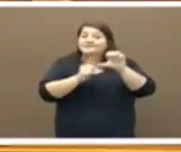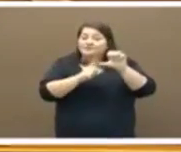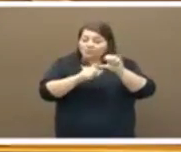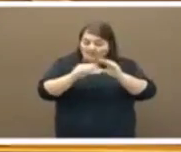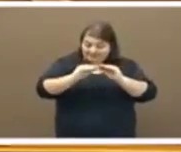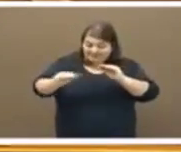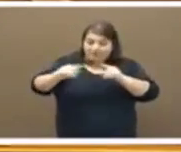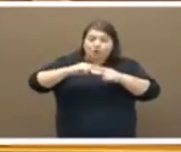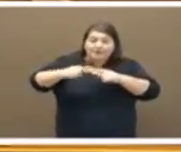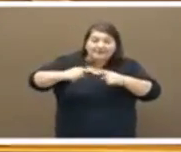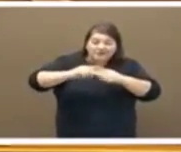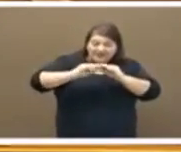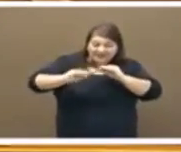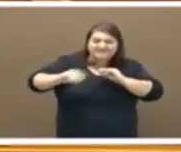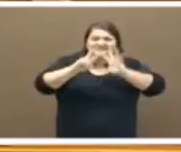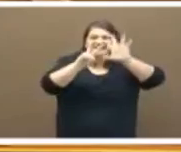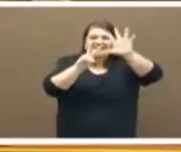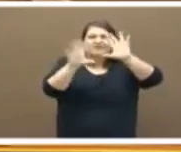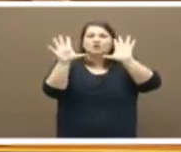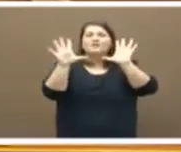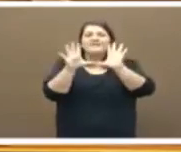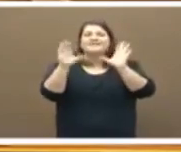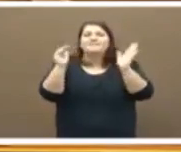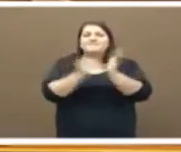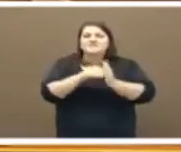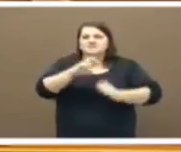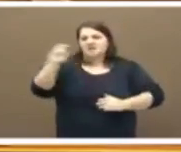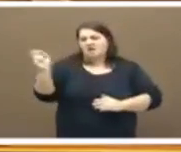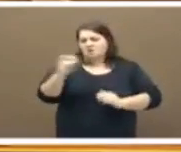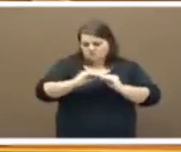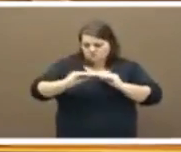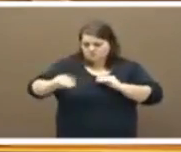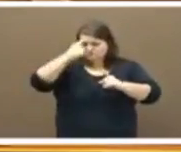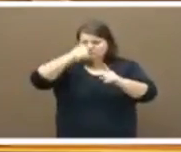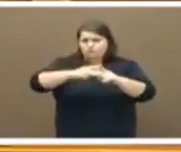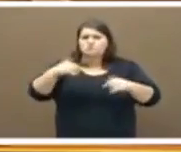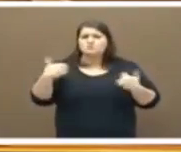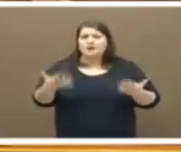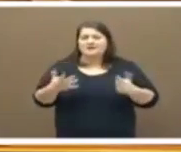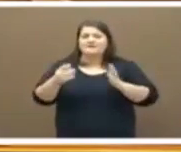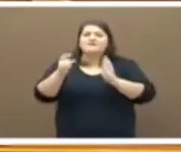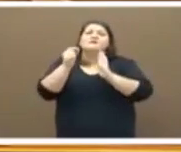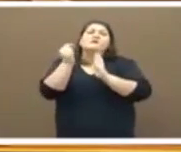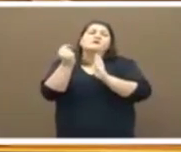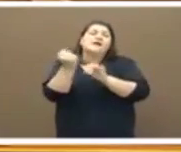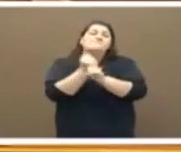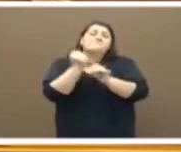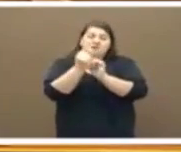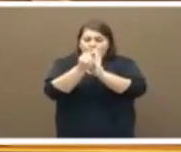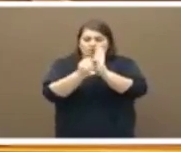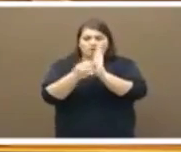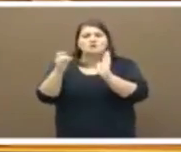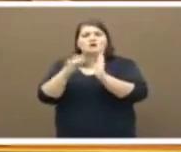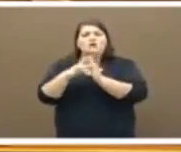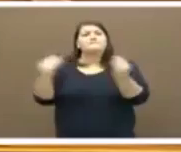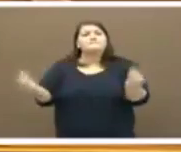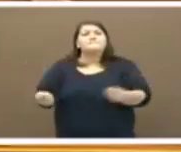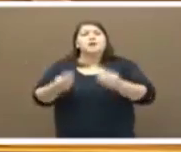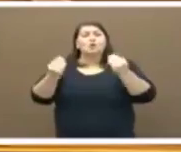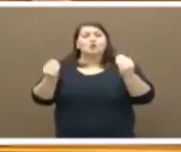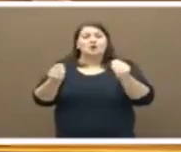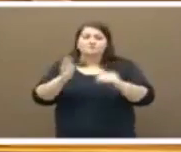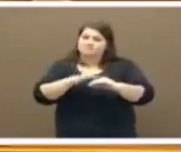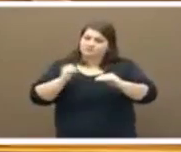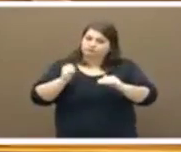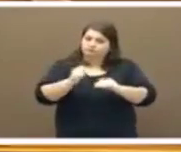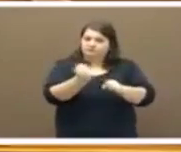destina más de 710.000 euros a la mejora de las condiciones de empleo y la